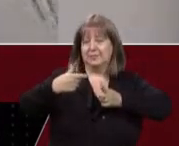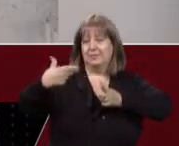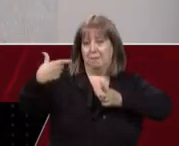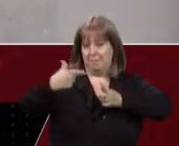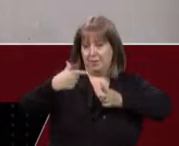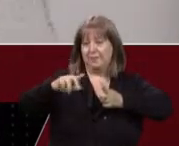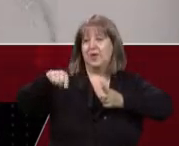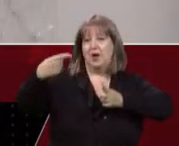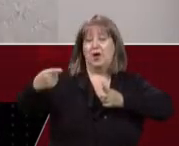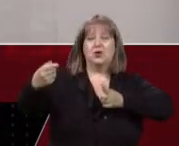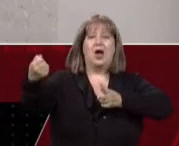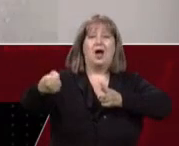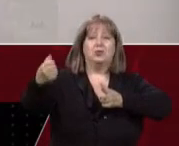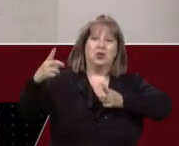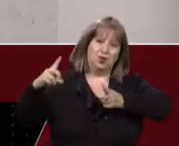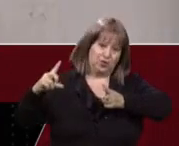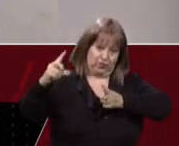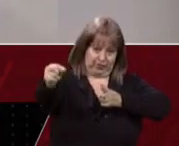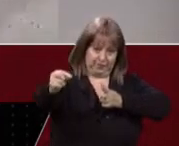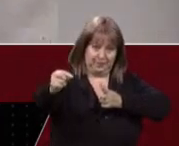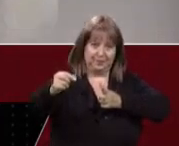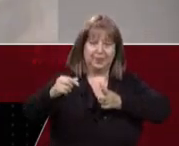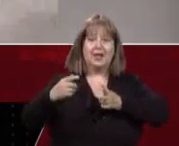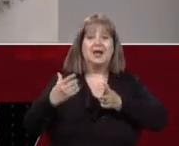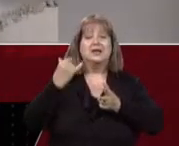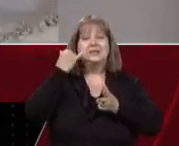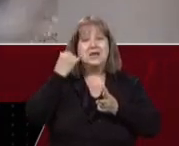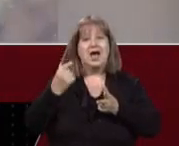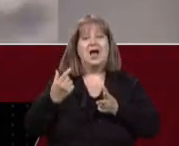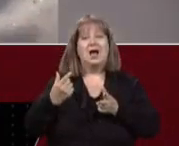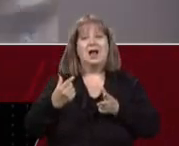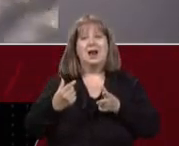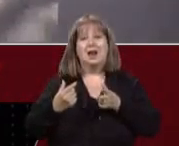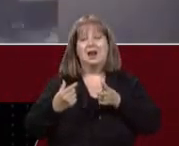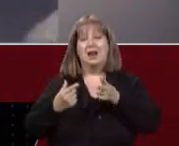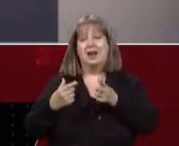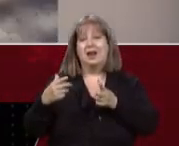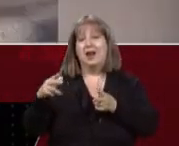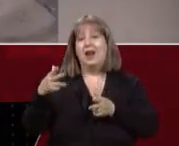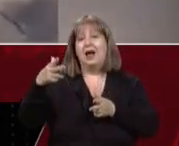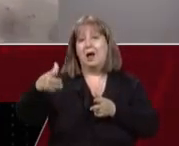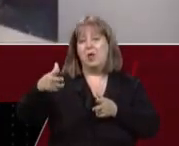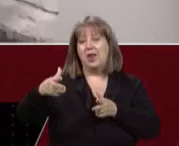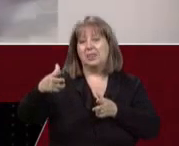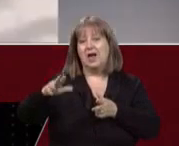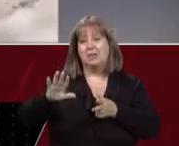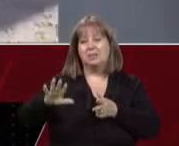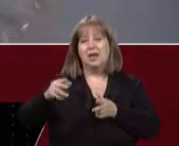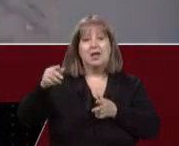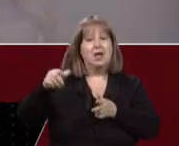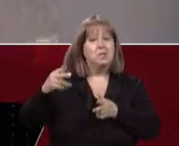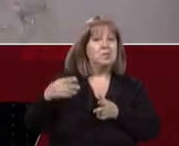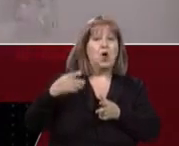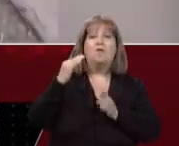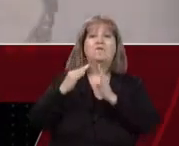de apoyo los vecinos atestiguaron de que la camioneta había estado detenida por mucho tiempo en las